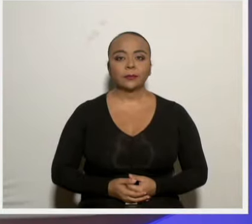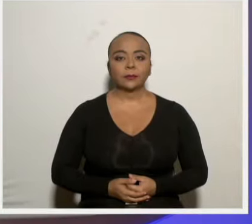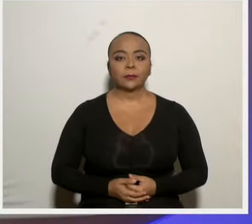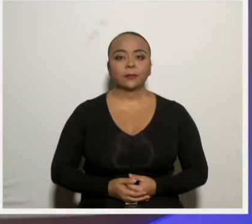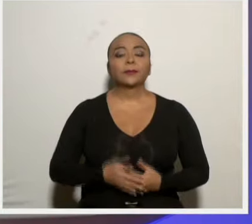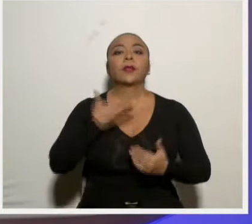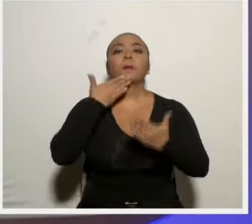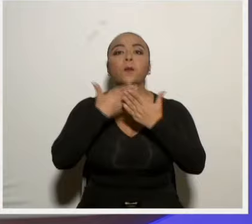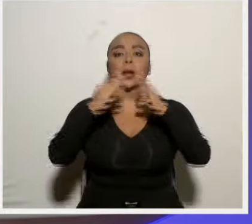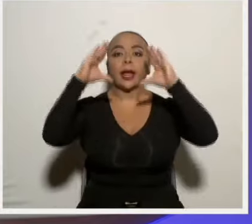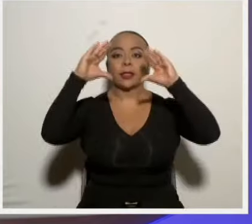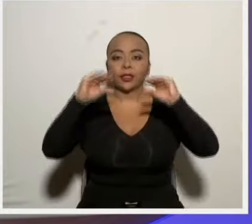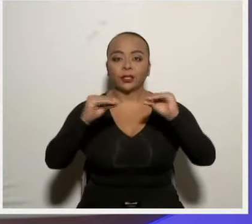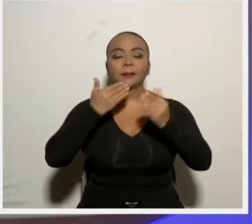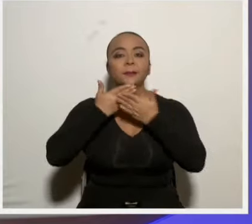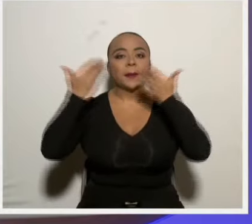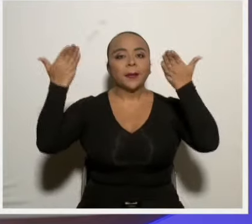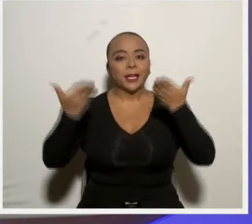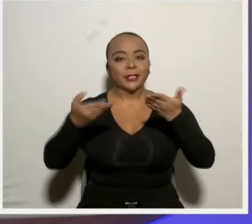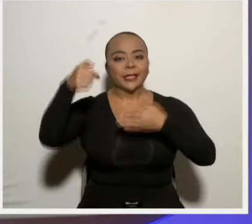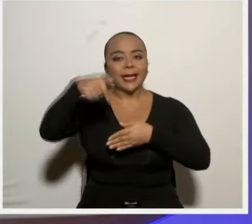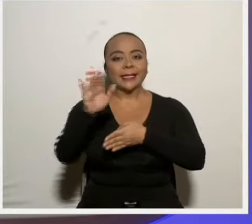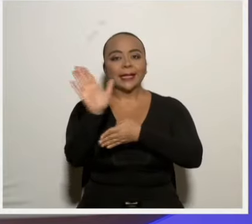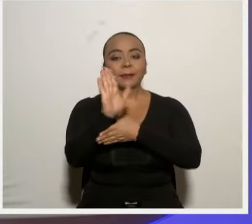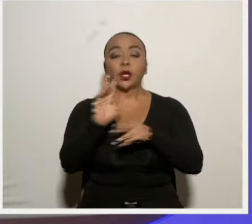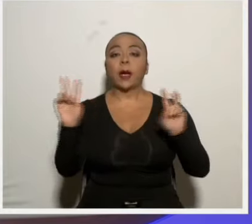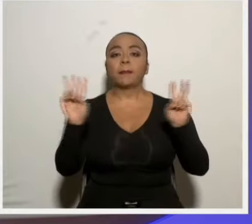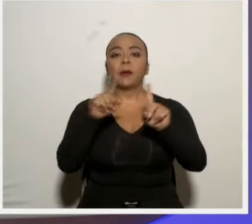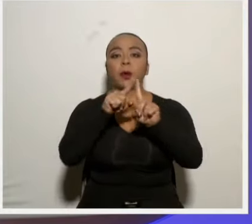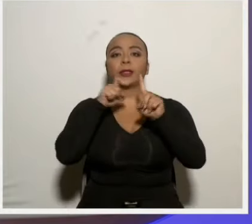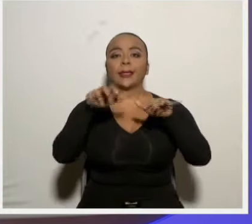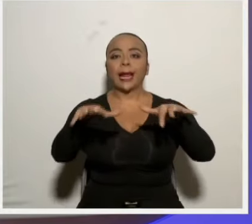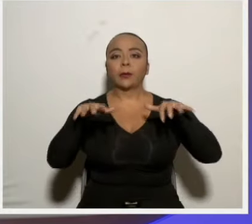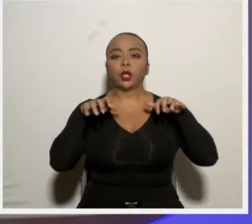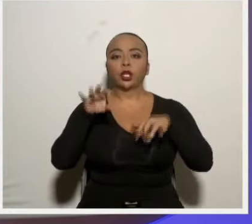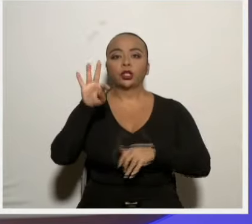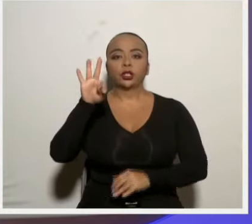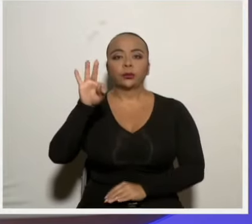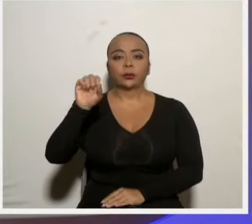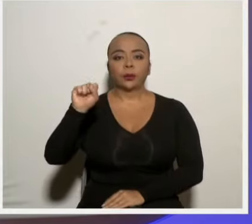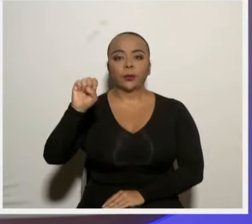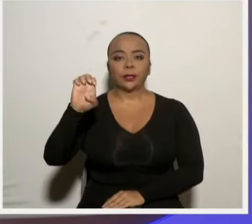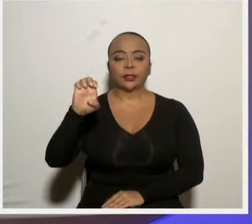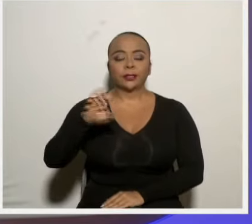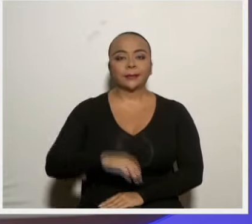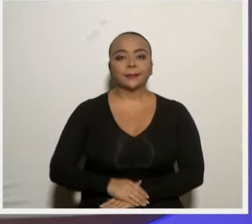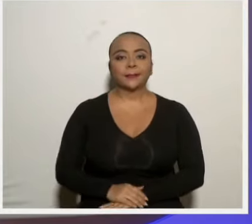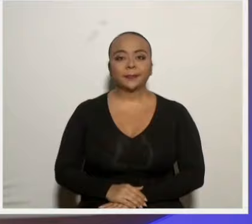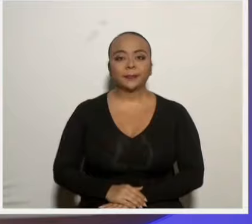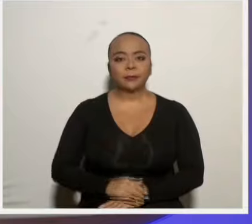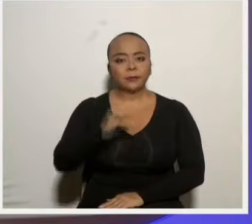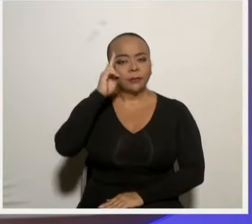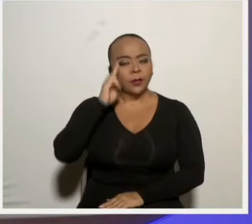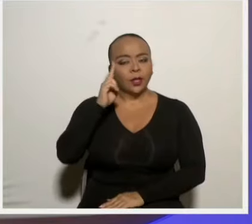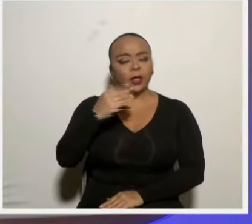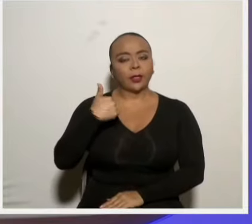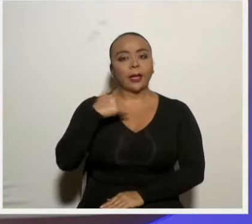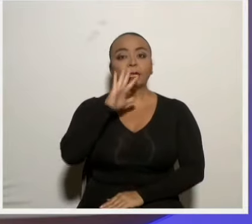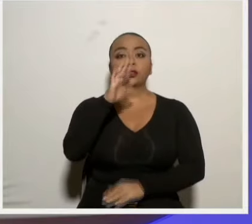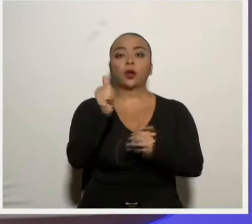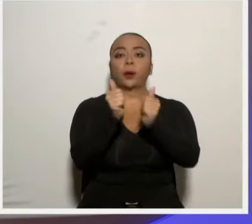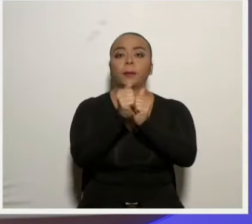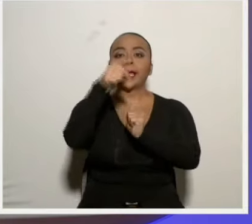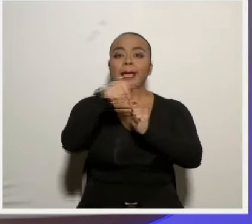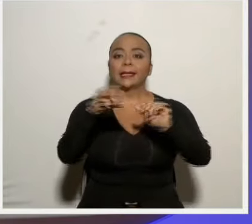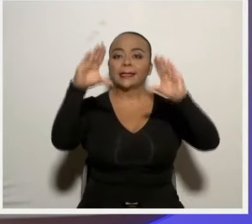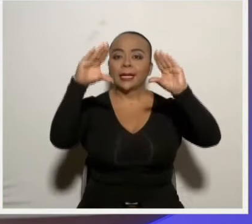Muy buenas noches y bienvenidos a esta transmisión en vivo desde el auditorio del Tribunal Supremo de Elecciones. Es un honor contar con su compañía